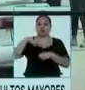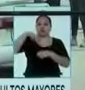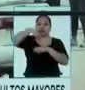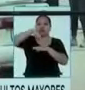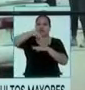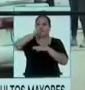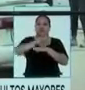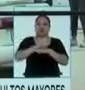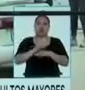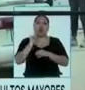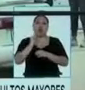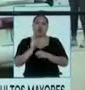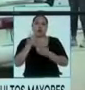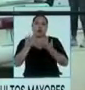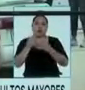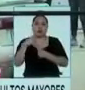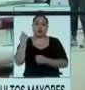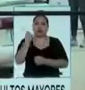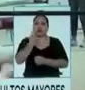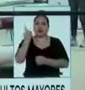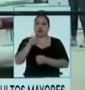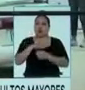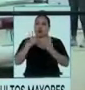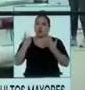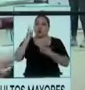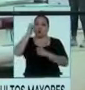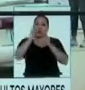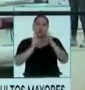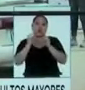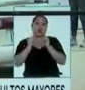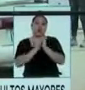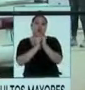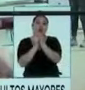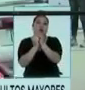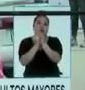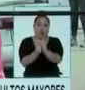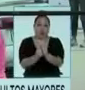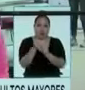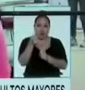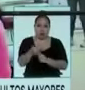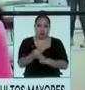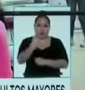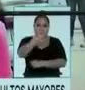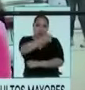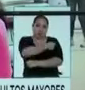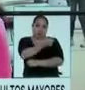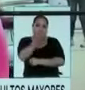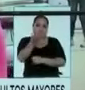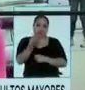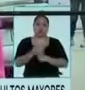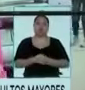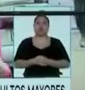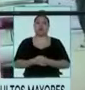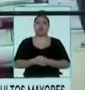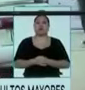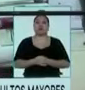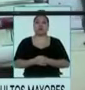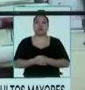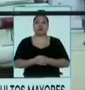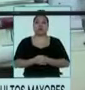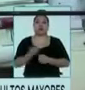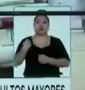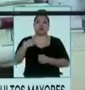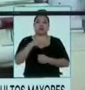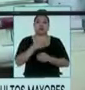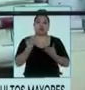2. Y eso lo sabían. Y de ahí el 3 y el otro 3. ¿Cuál es